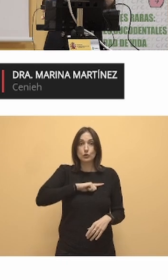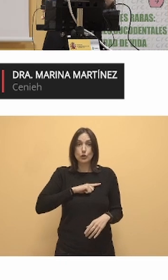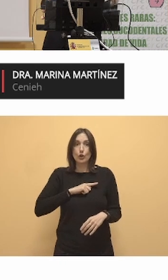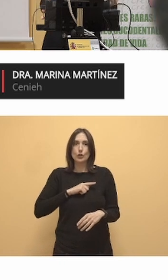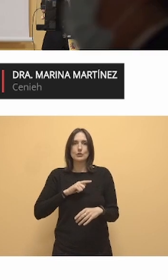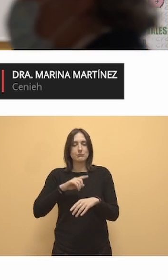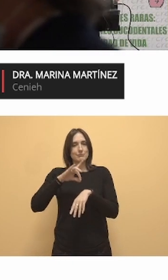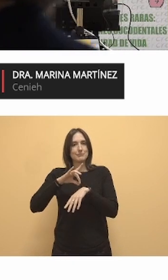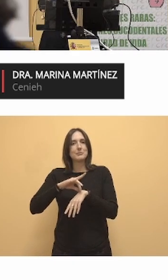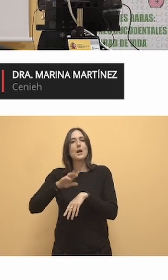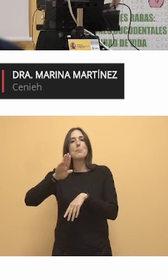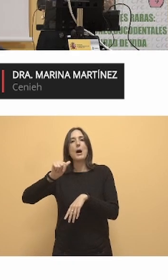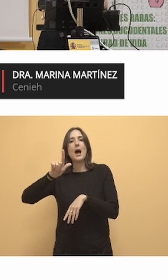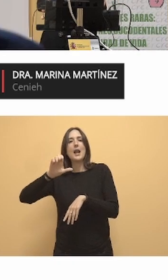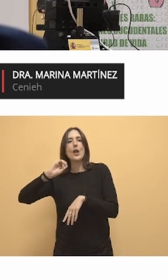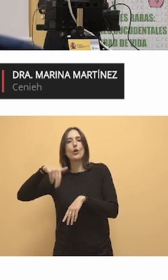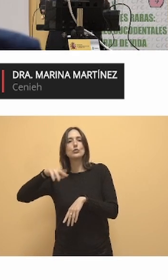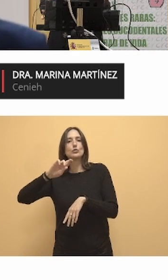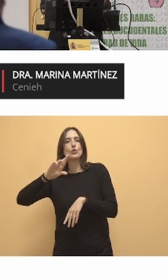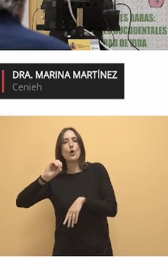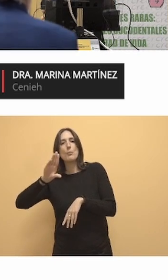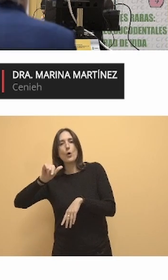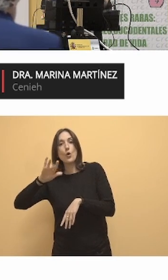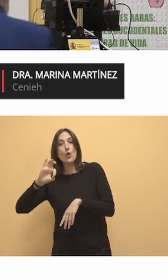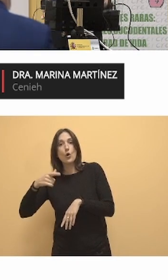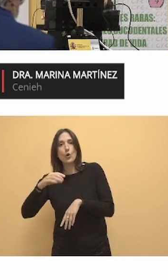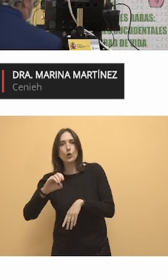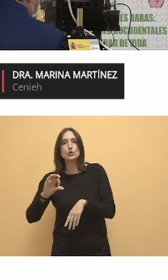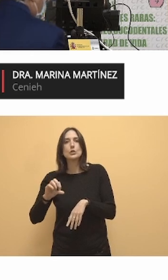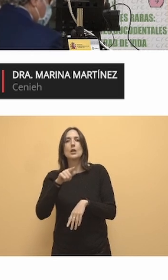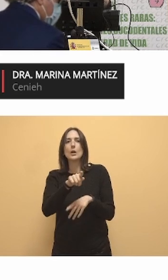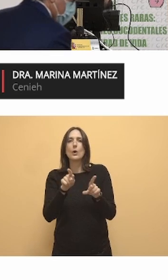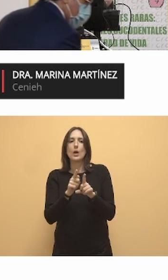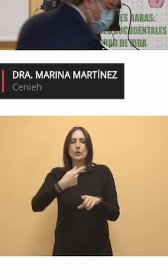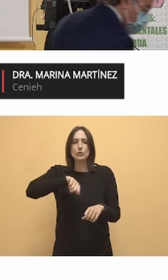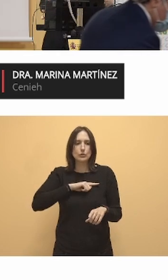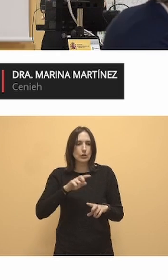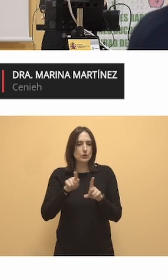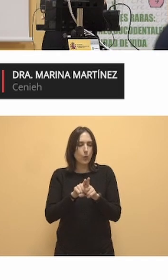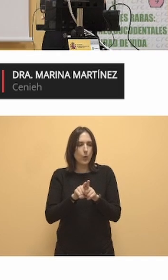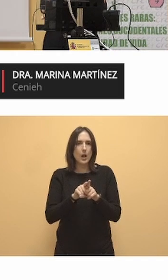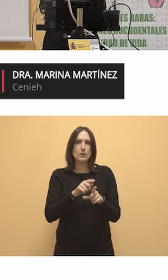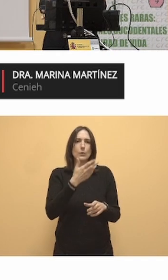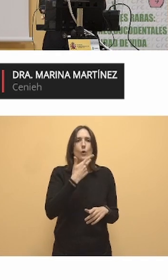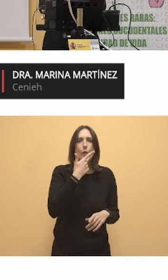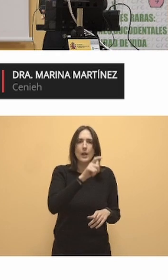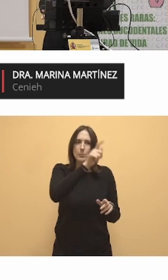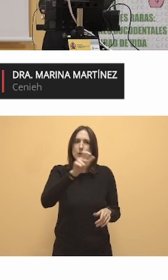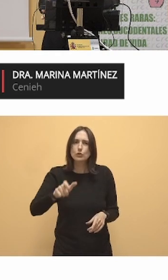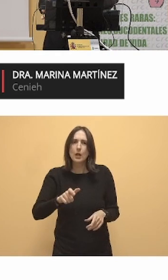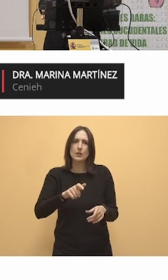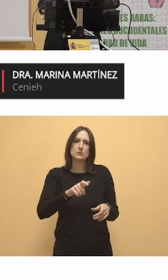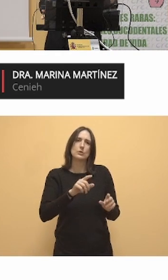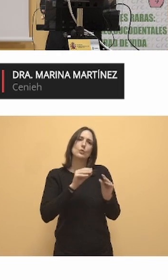el instrumento más importante para poder obtener datos sobre el individuo al que pertenecieron y, por